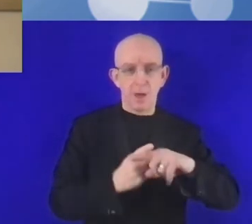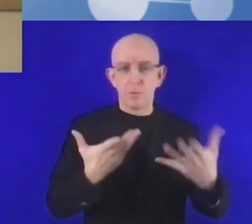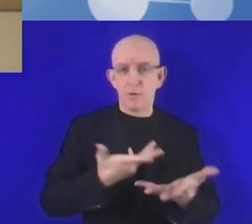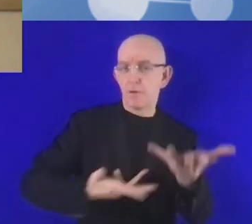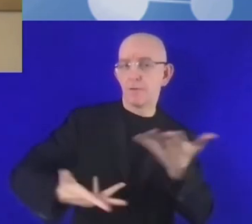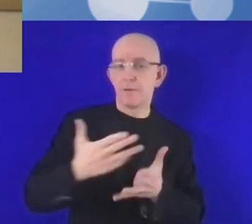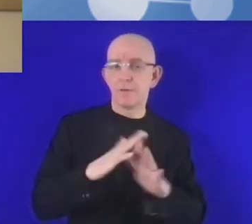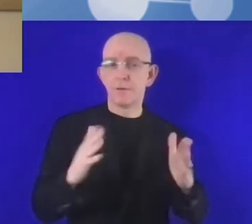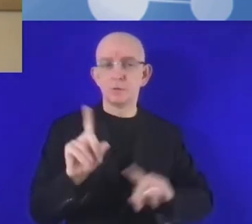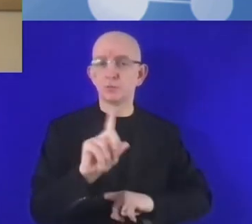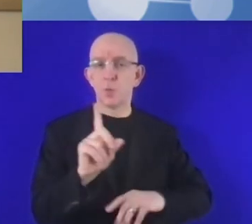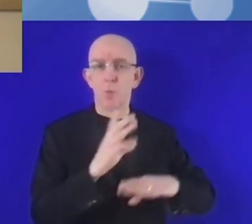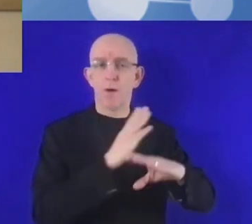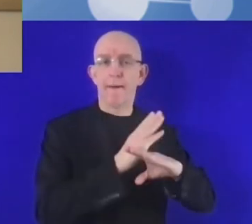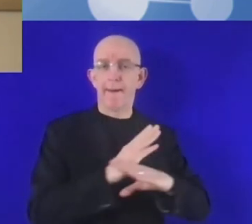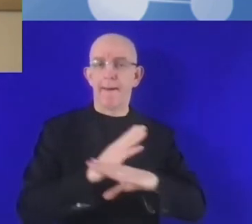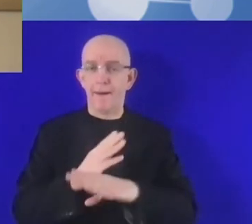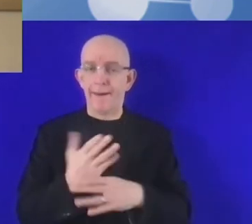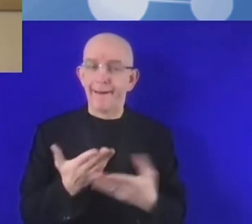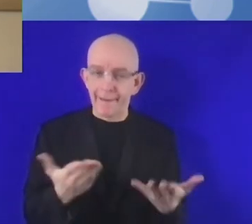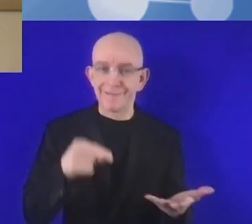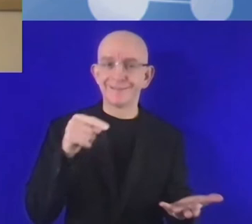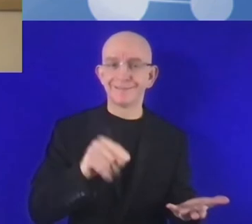usuarios de Internet. Me gustaría empezar